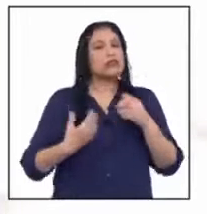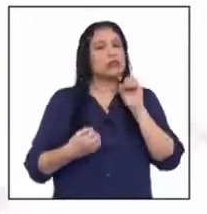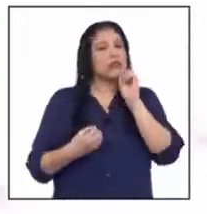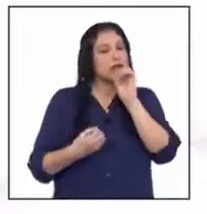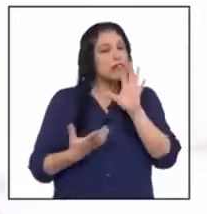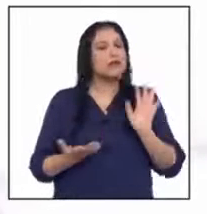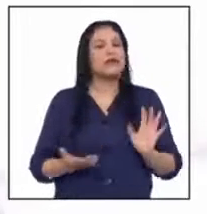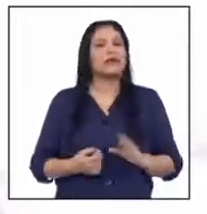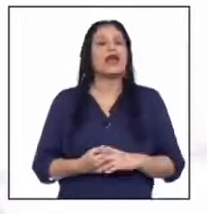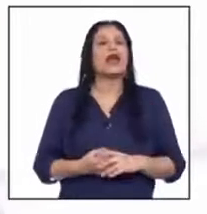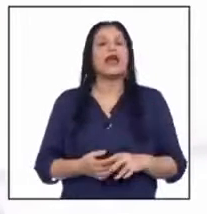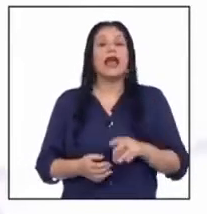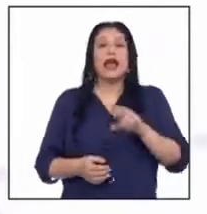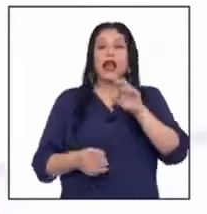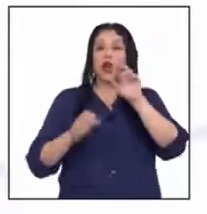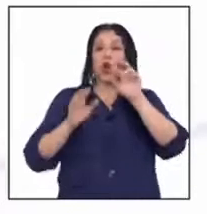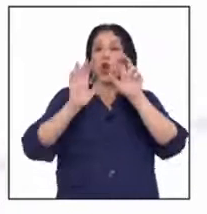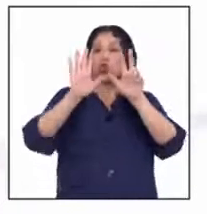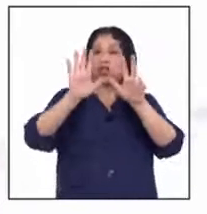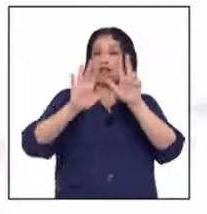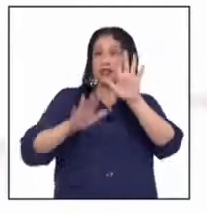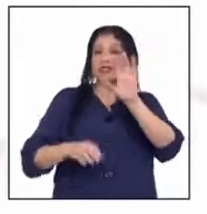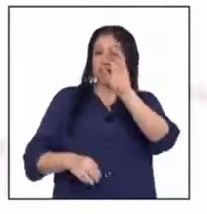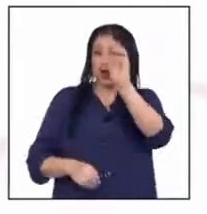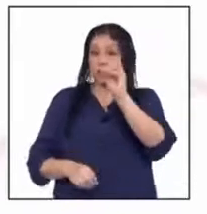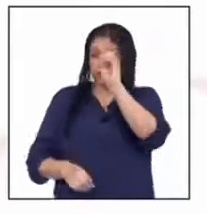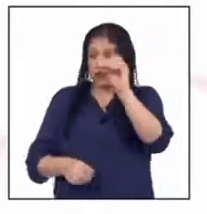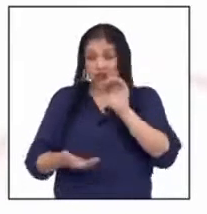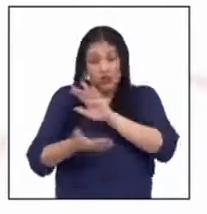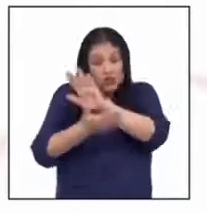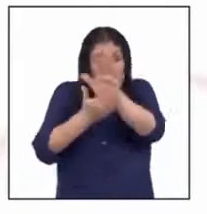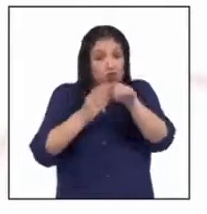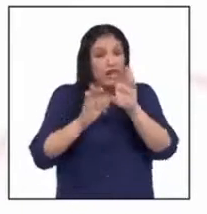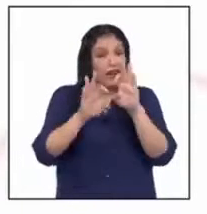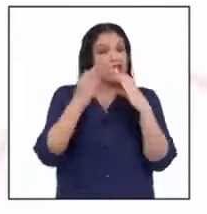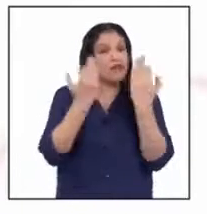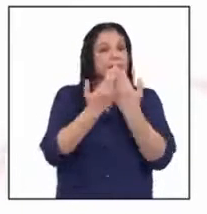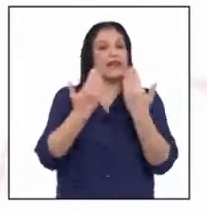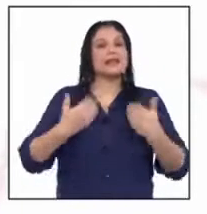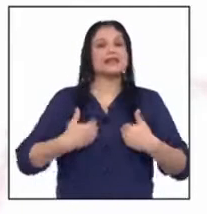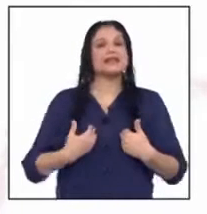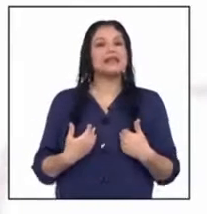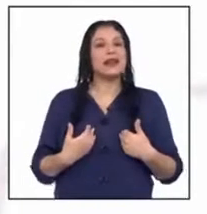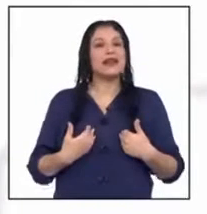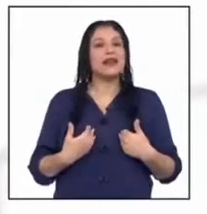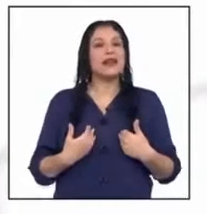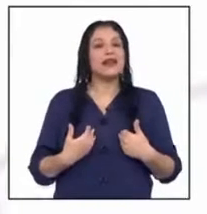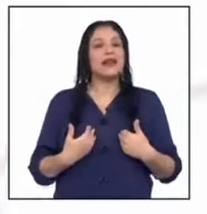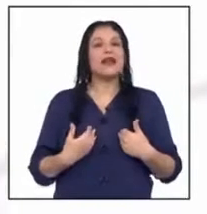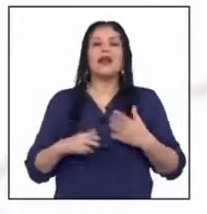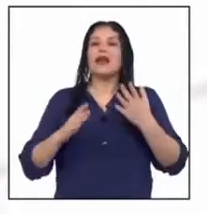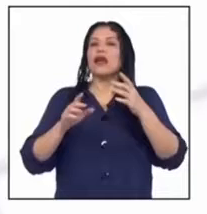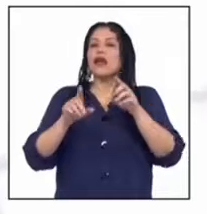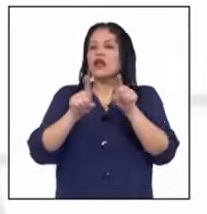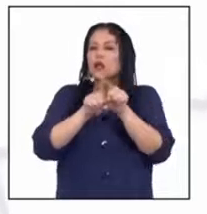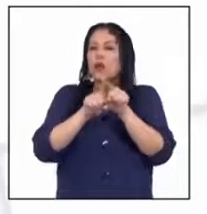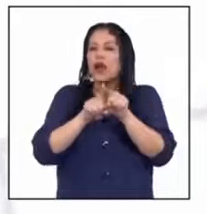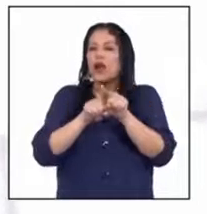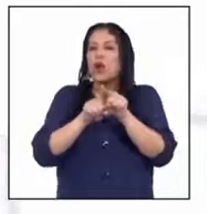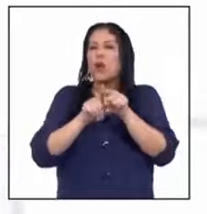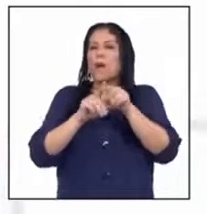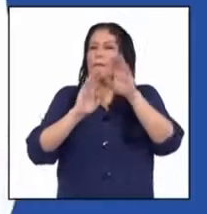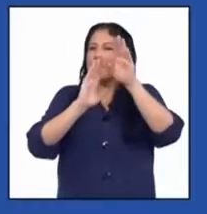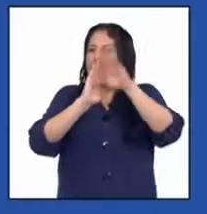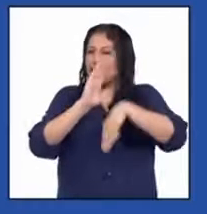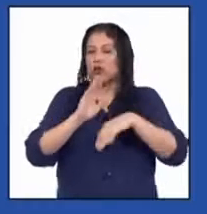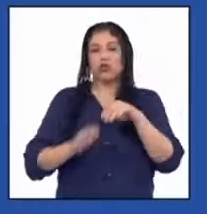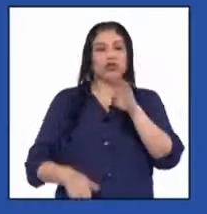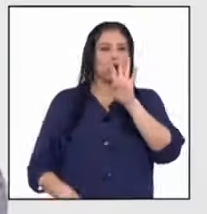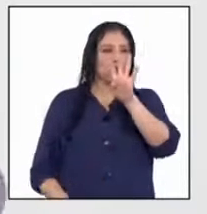decir que el 85% de familias tienen igual o menos de 4 hijos.